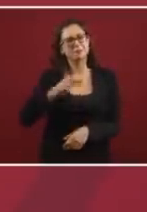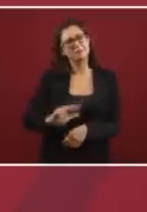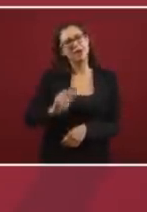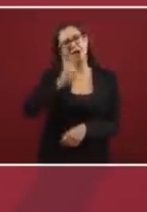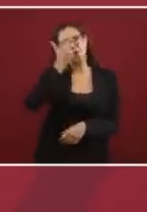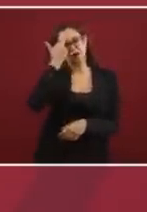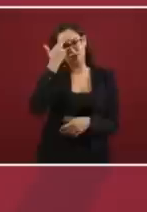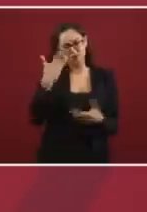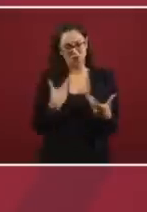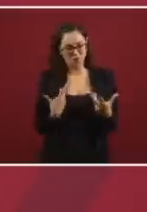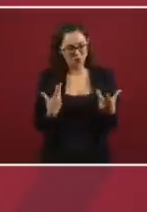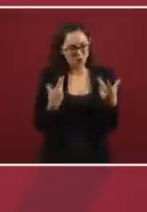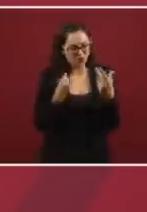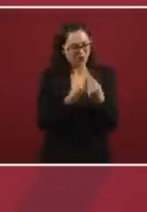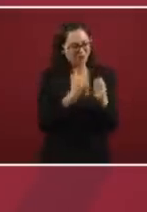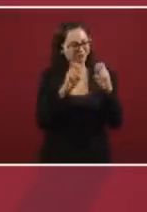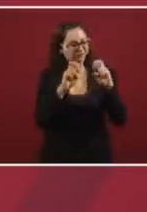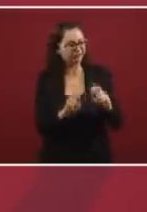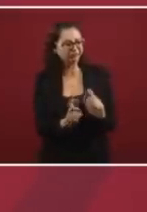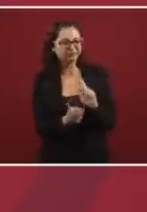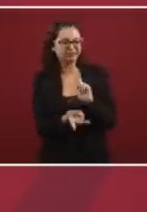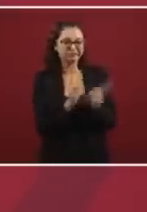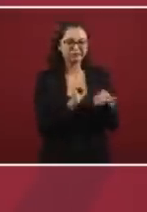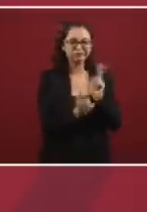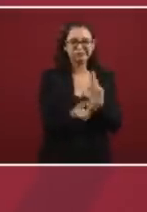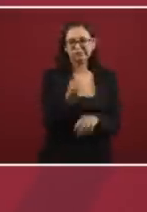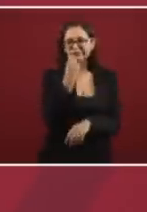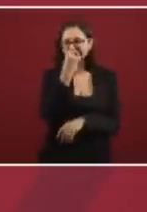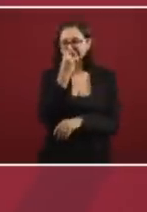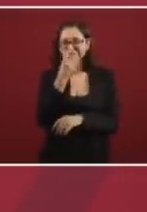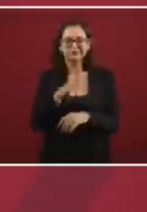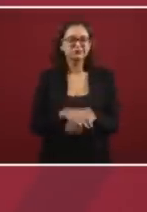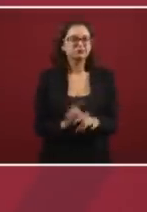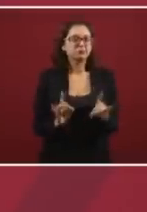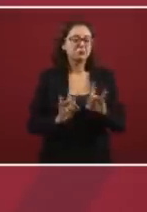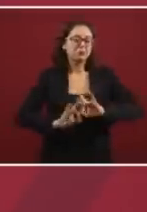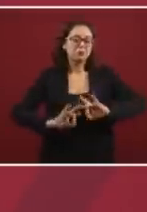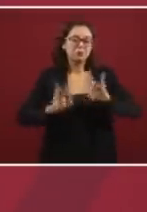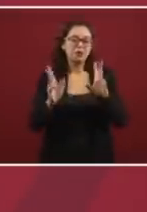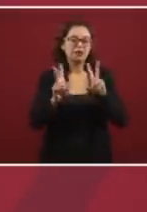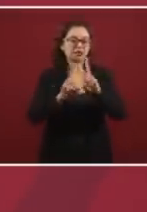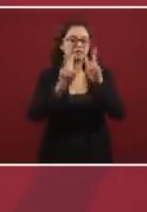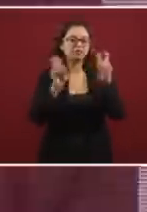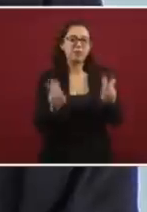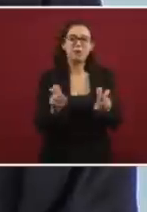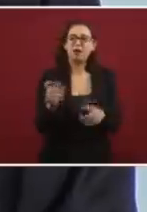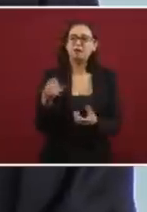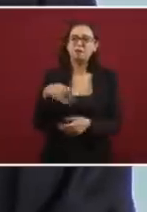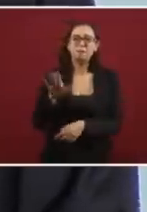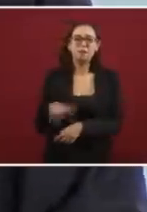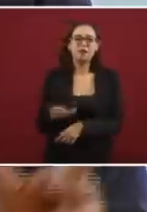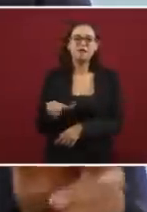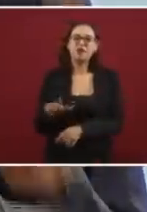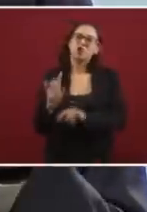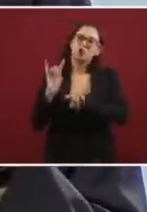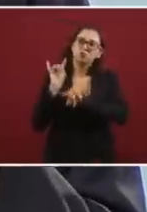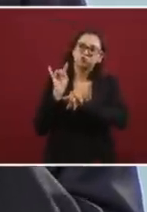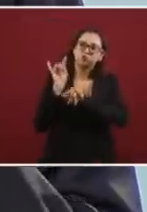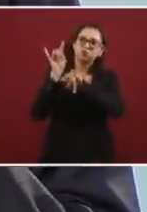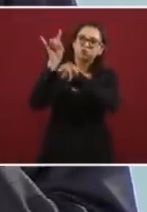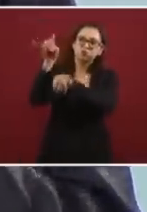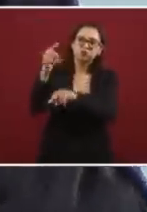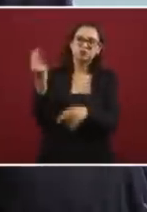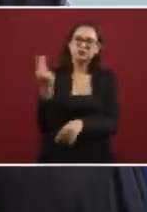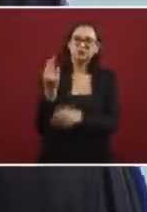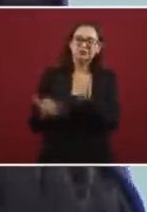en esa comida y salió el tema del segundo piso ellos habían trabajado